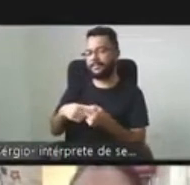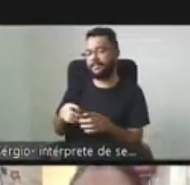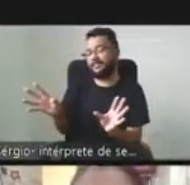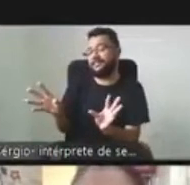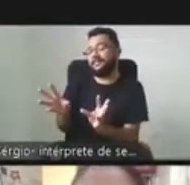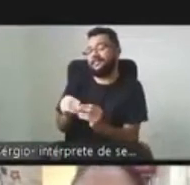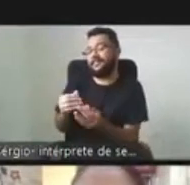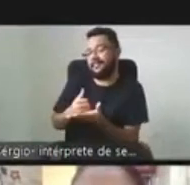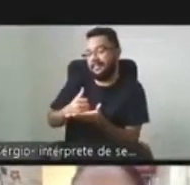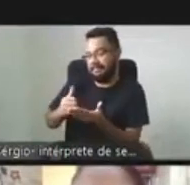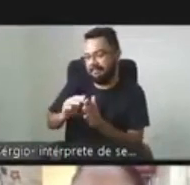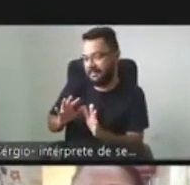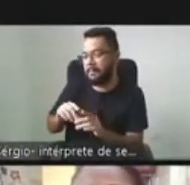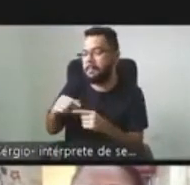introducción